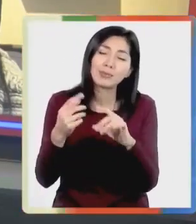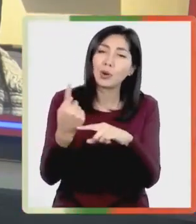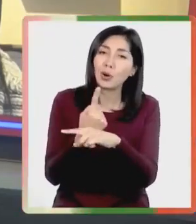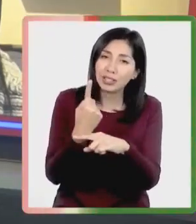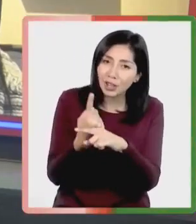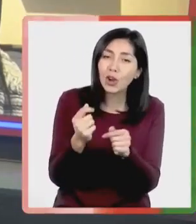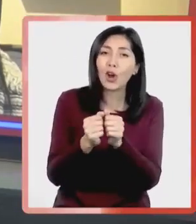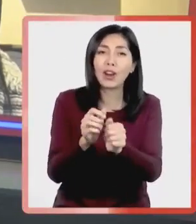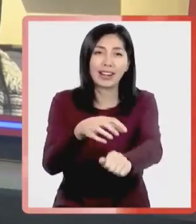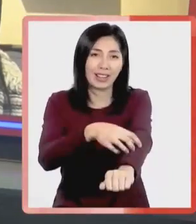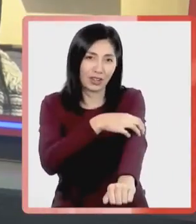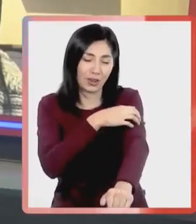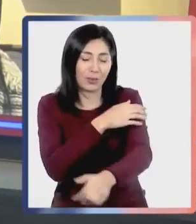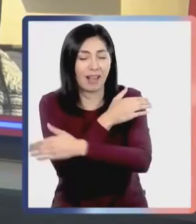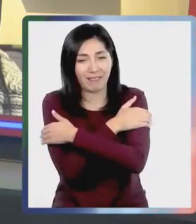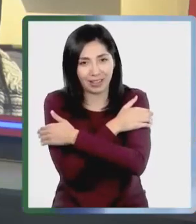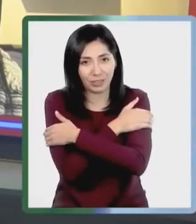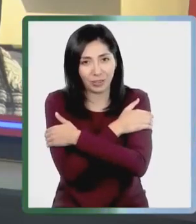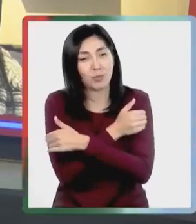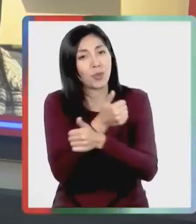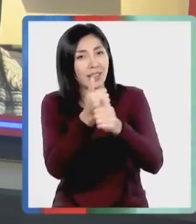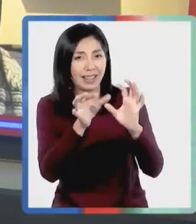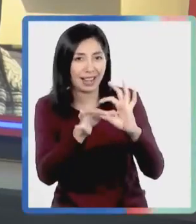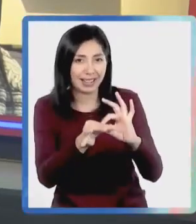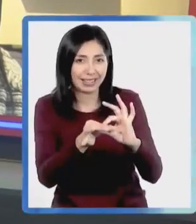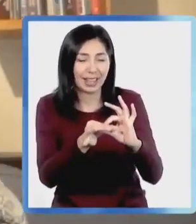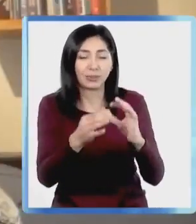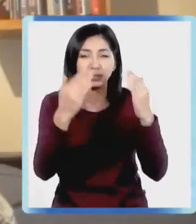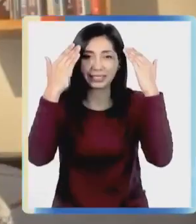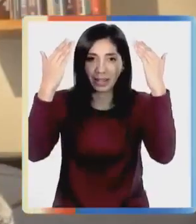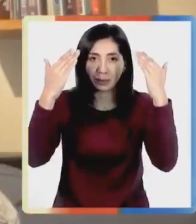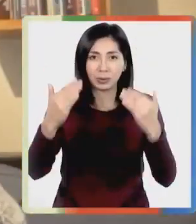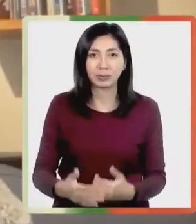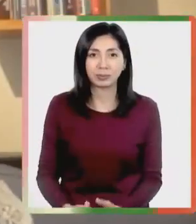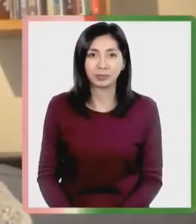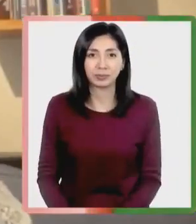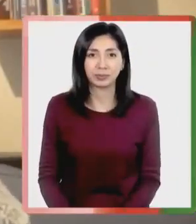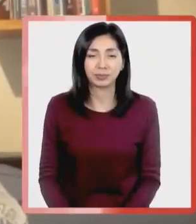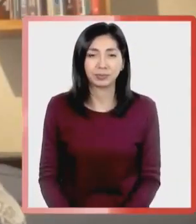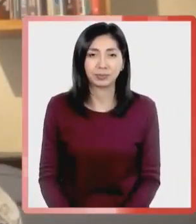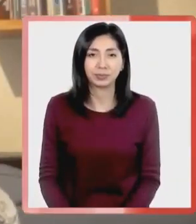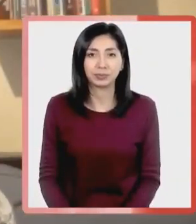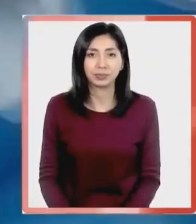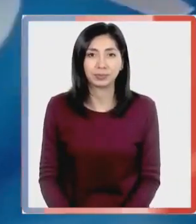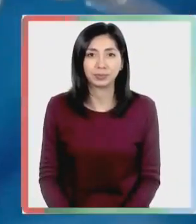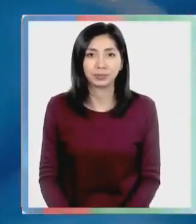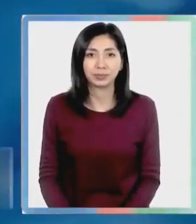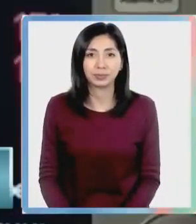muchísimas gracias por conversar con las regiones de Chile y le mandamos un abrazo. Muy bien, gracias. Un saludo.